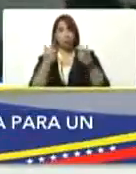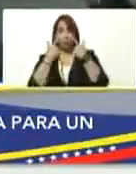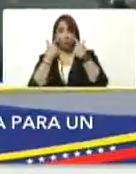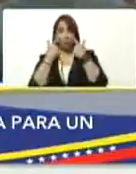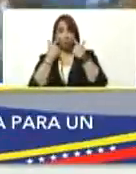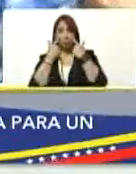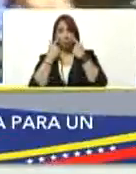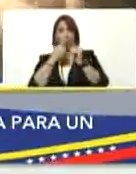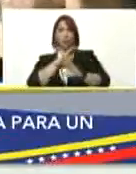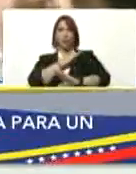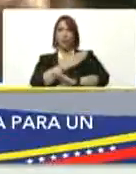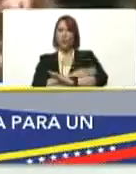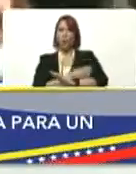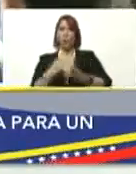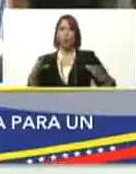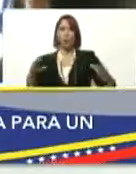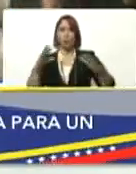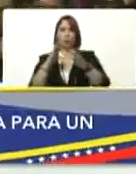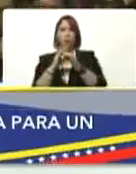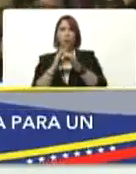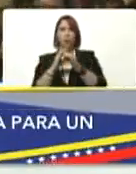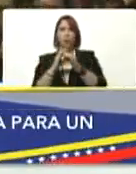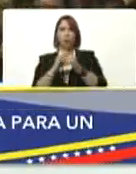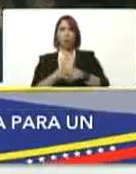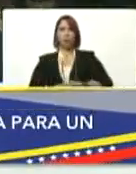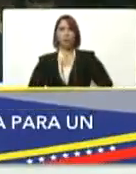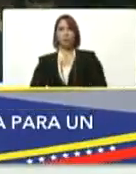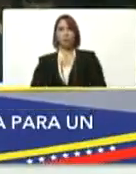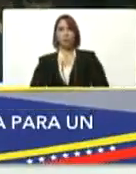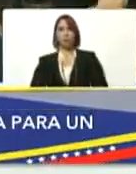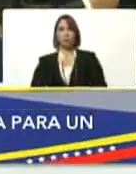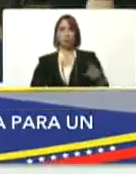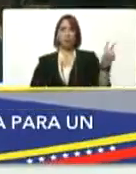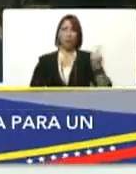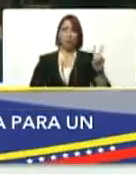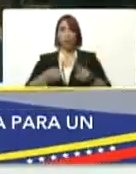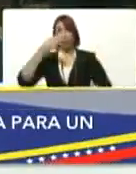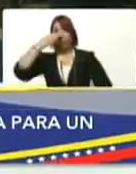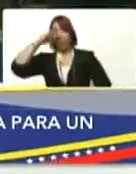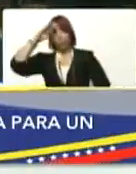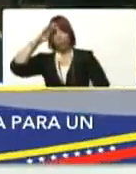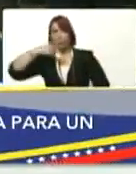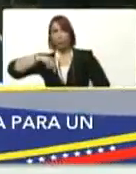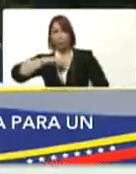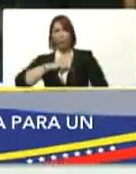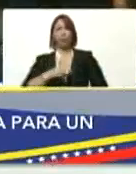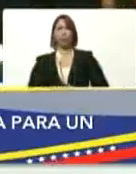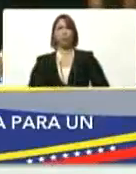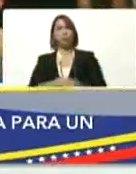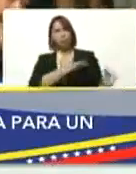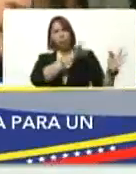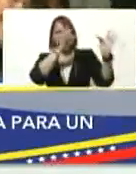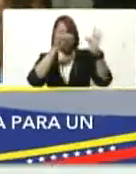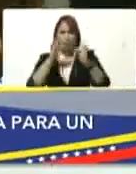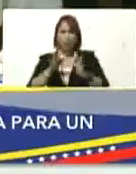de fortalecer las relaciones entre Venezuela y Cuba, pues es nuestra herencia, es el